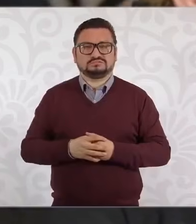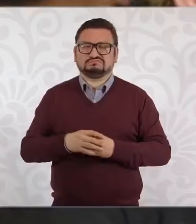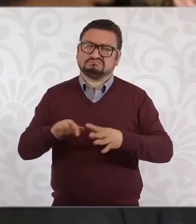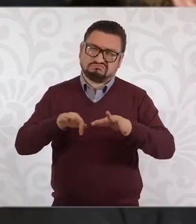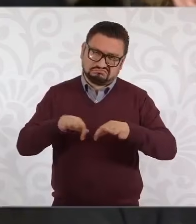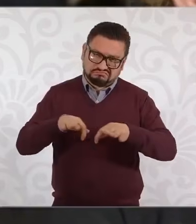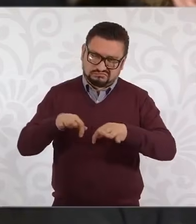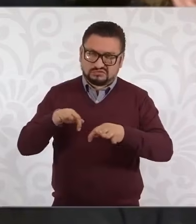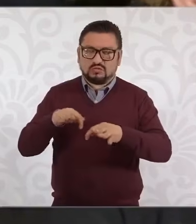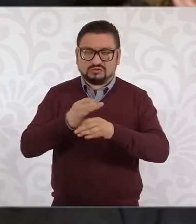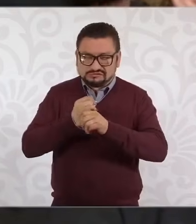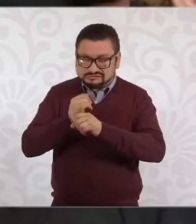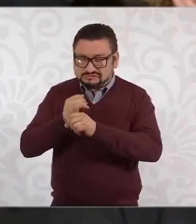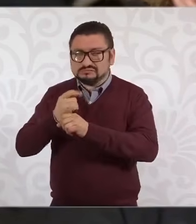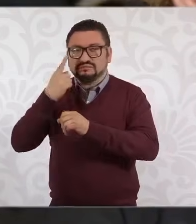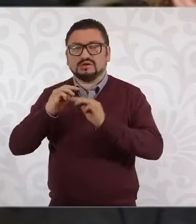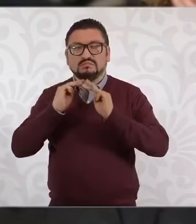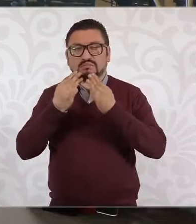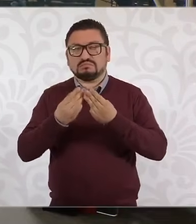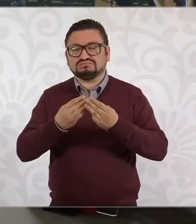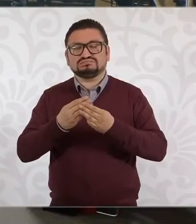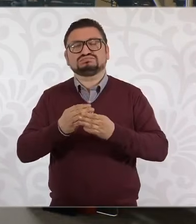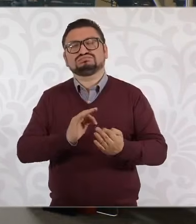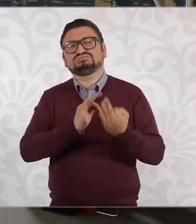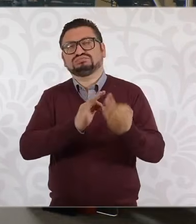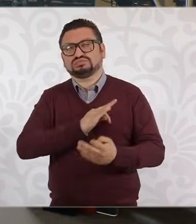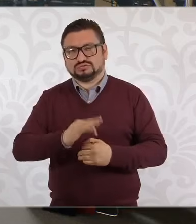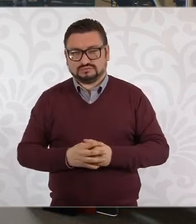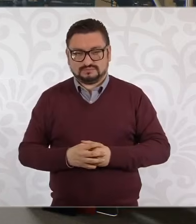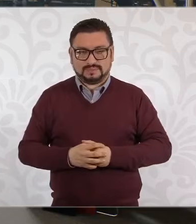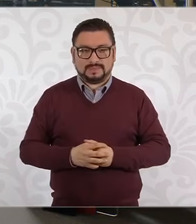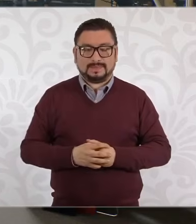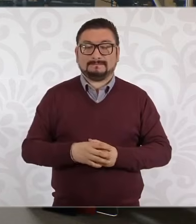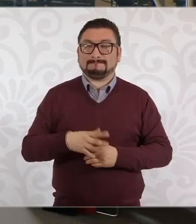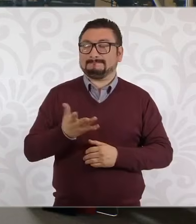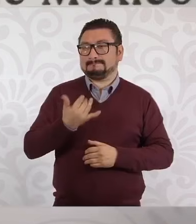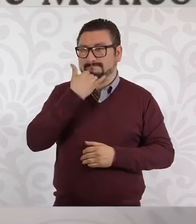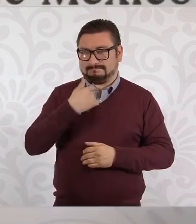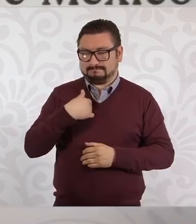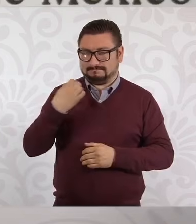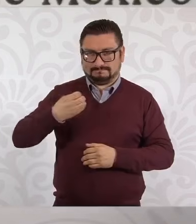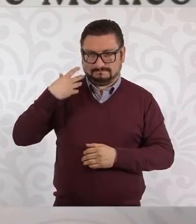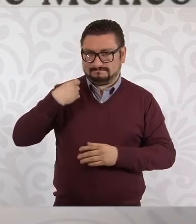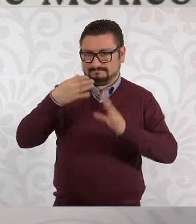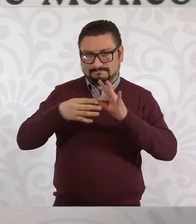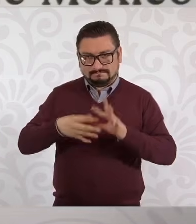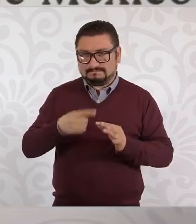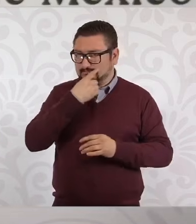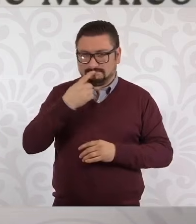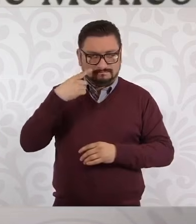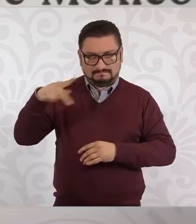trabajo el combate al crimen organizado. Bueno, no escuché la conferencia ni tampoco los puntos de vista, es lo que